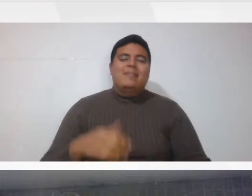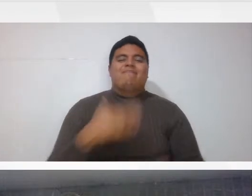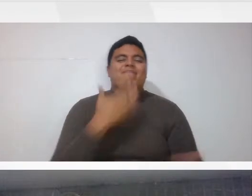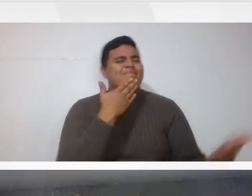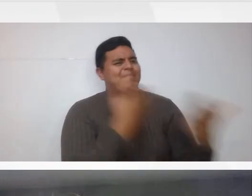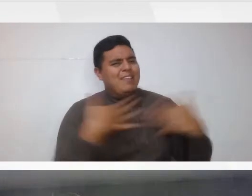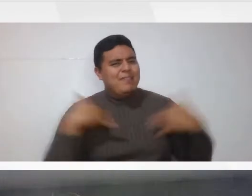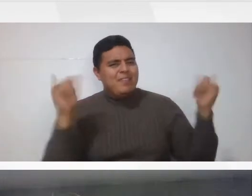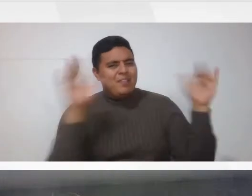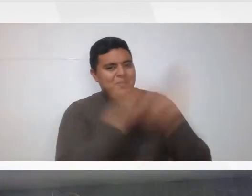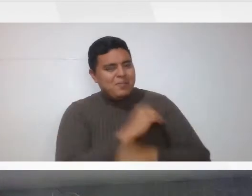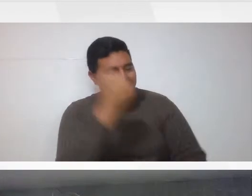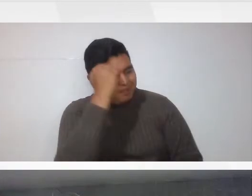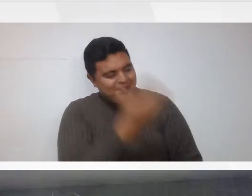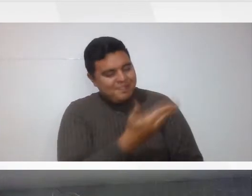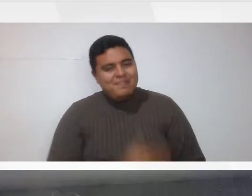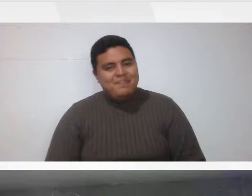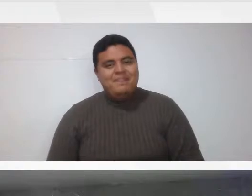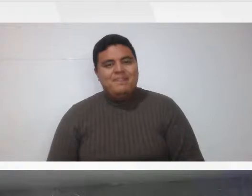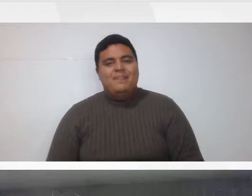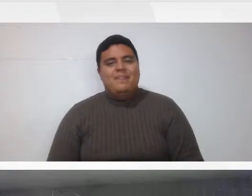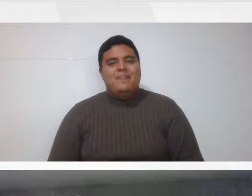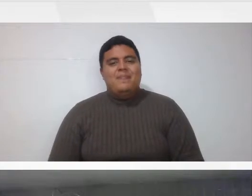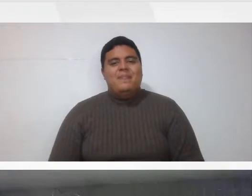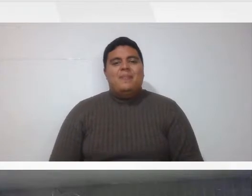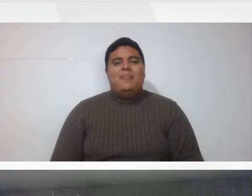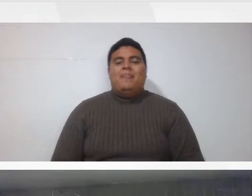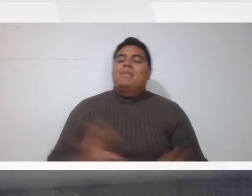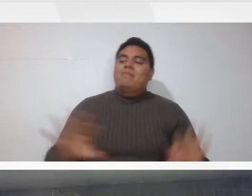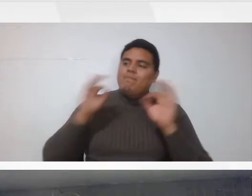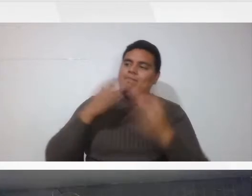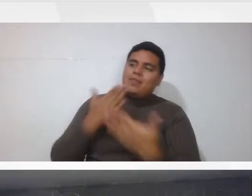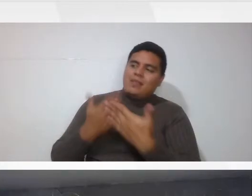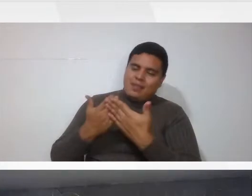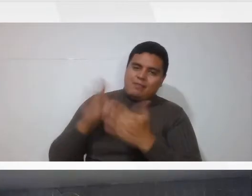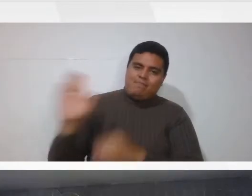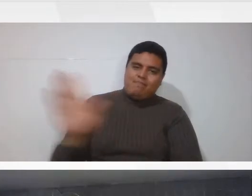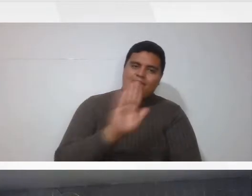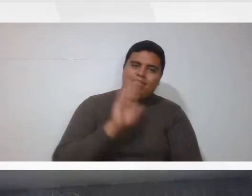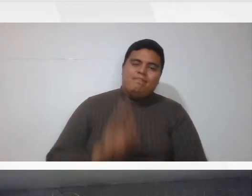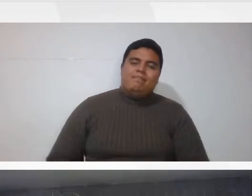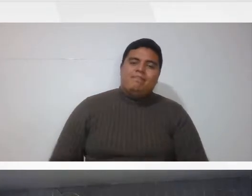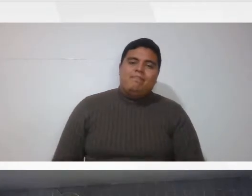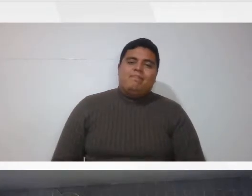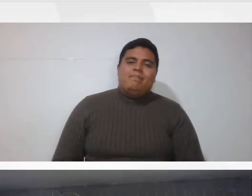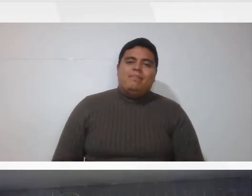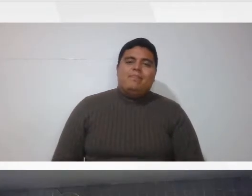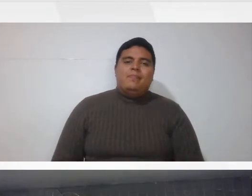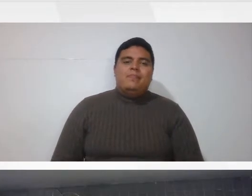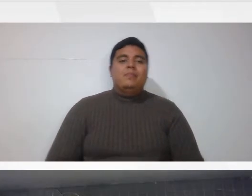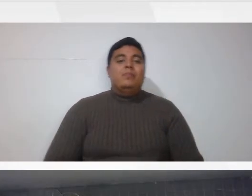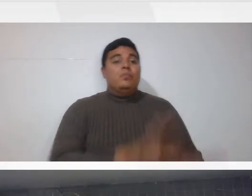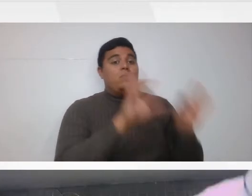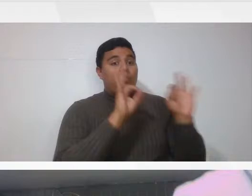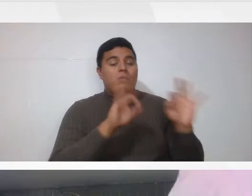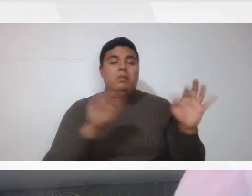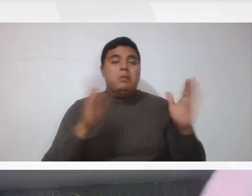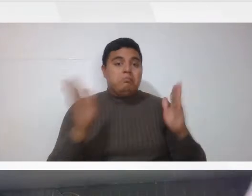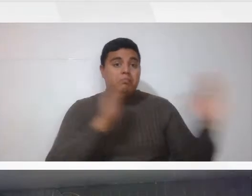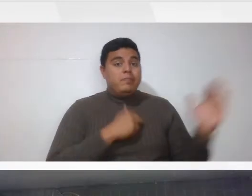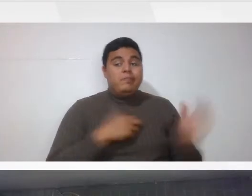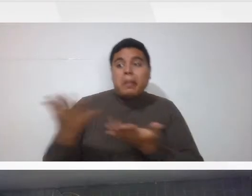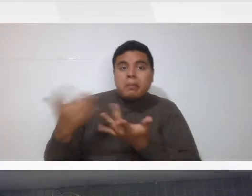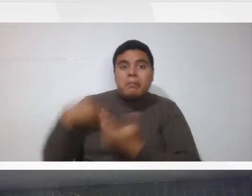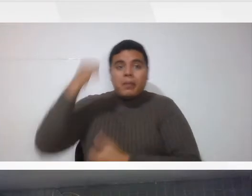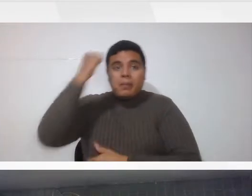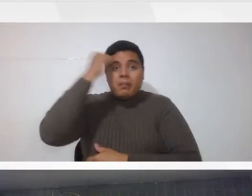maestro. Bueno, muchísimas gracias a ustedes. Bueno, y mientras volvemos con la maestra Eliana también ya para despedir la parte final de